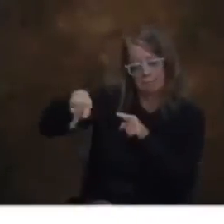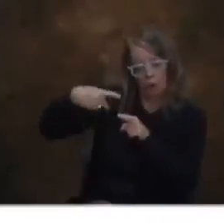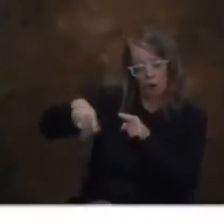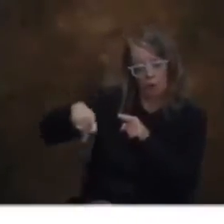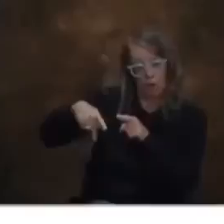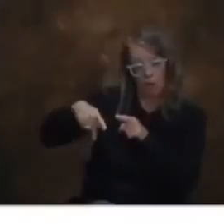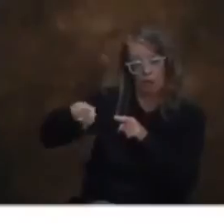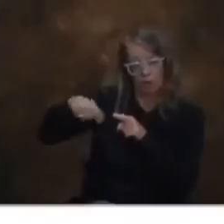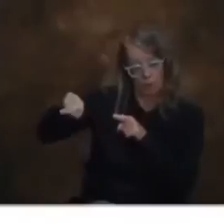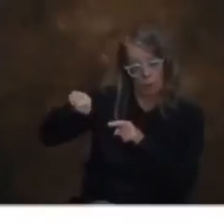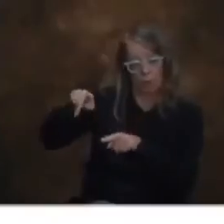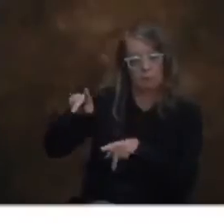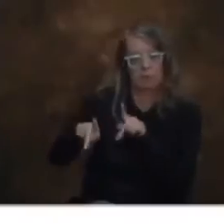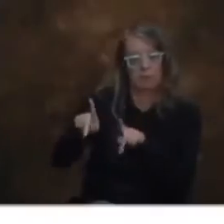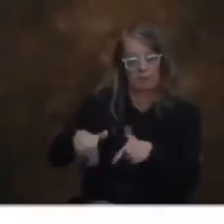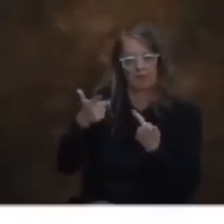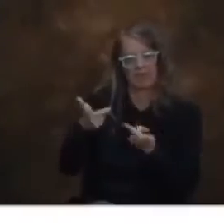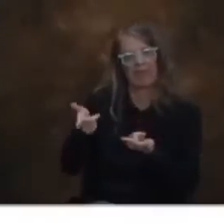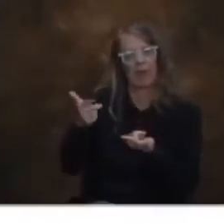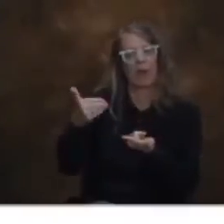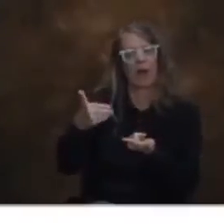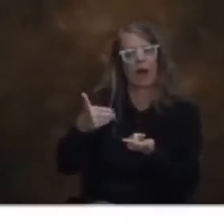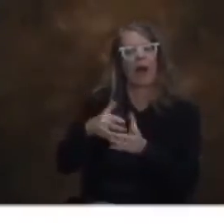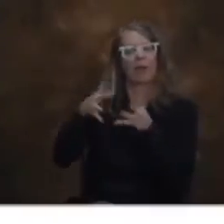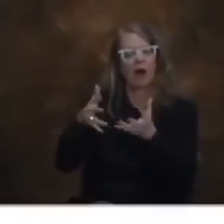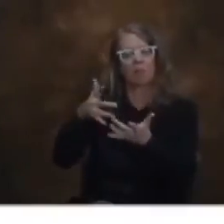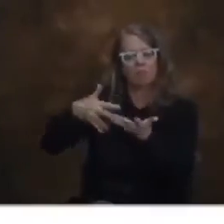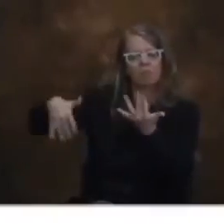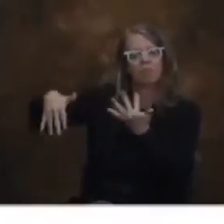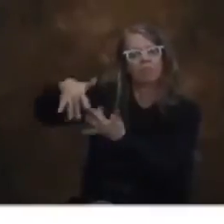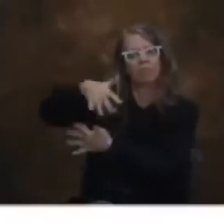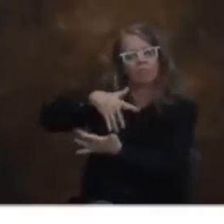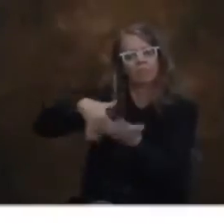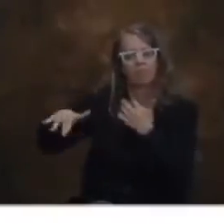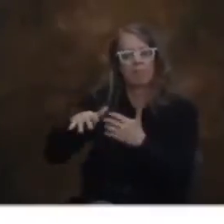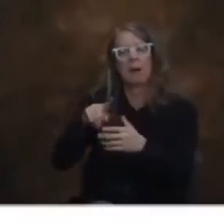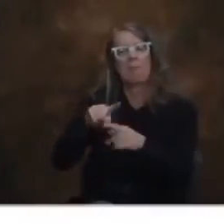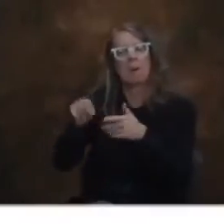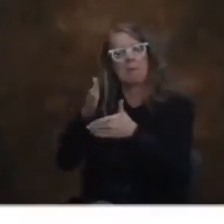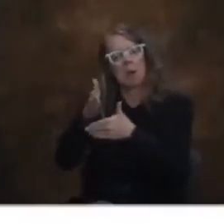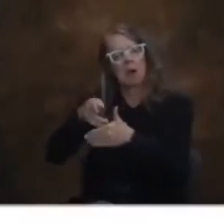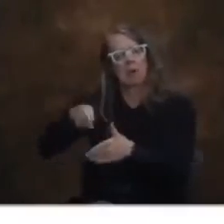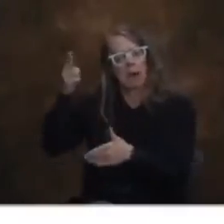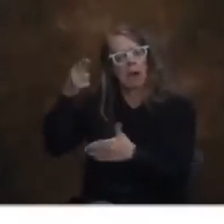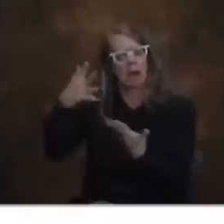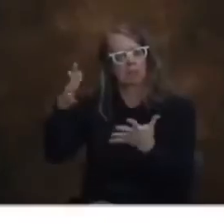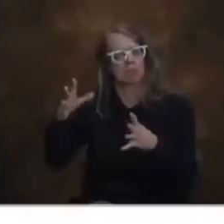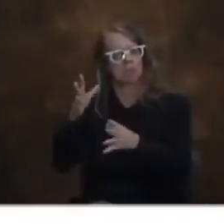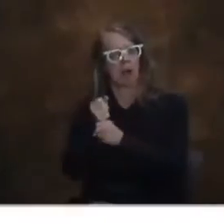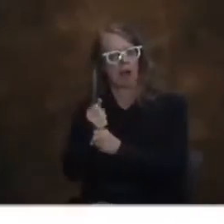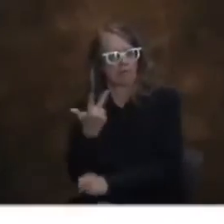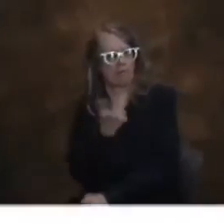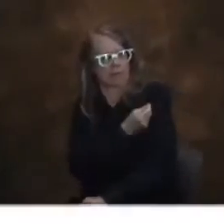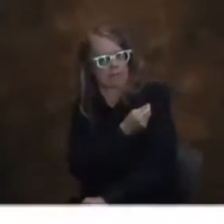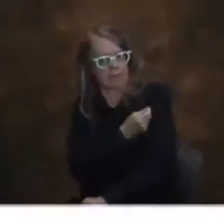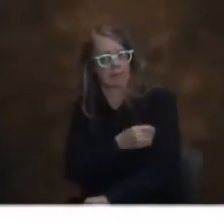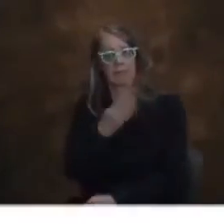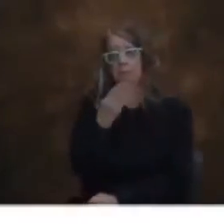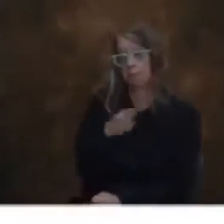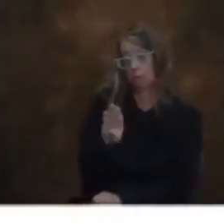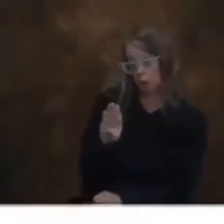ocre e indica áreas de vulnerabilidad social altas mientras que los colores